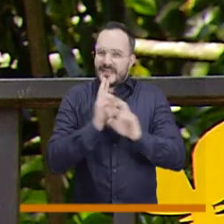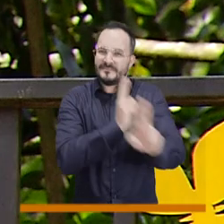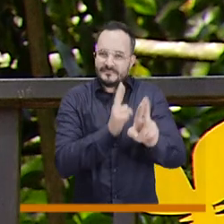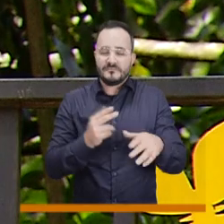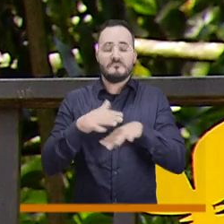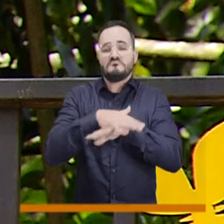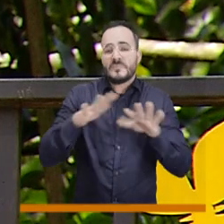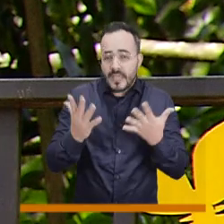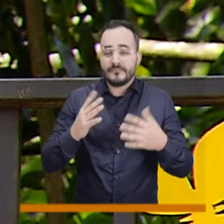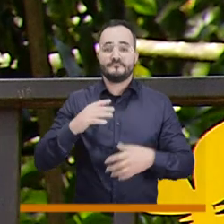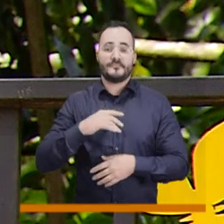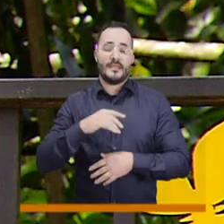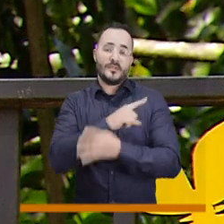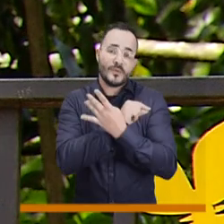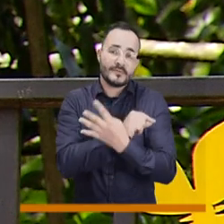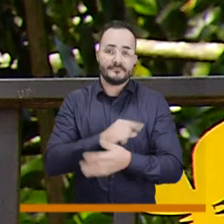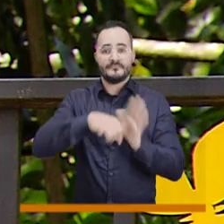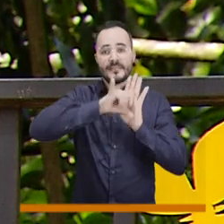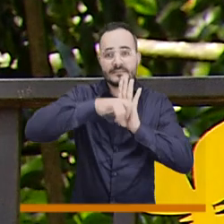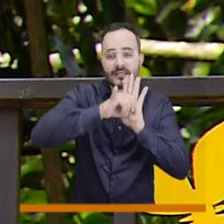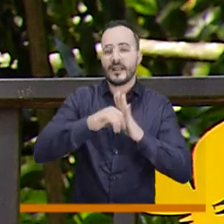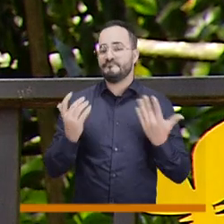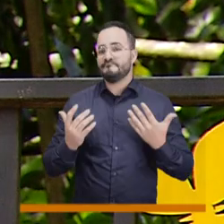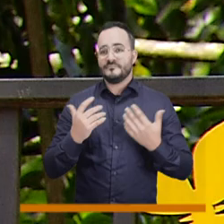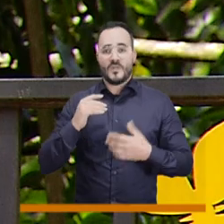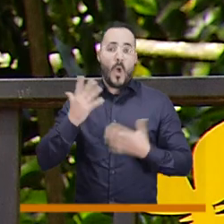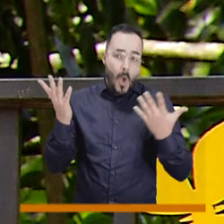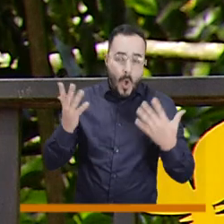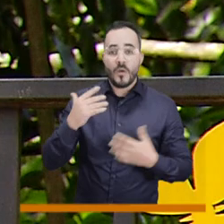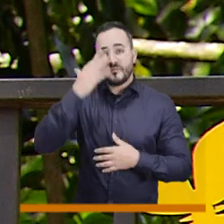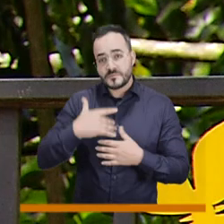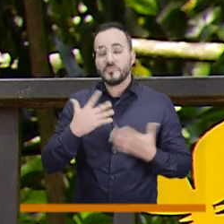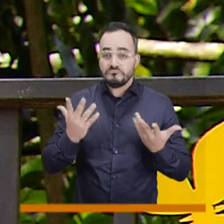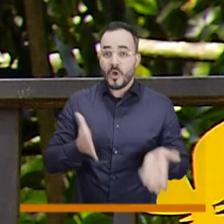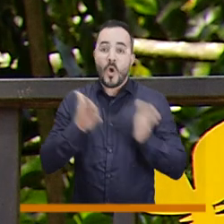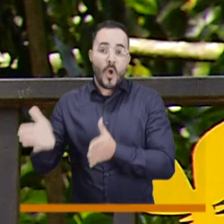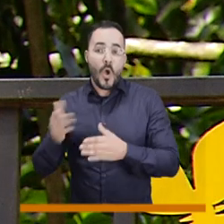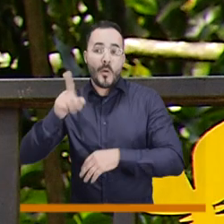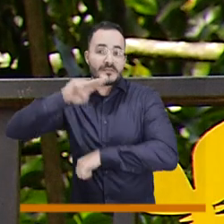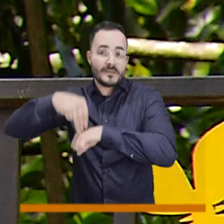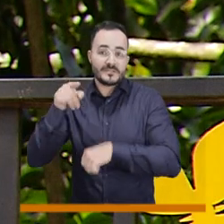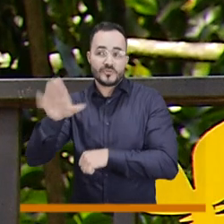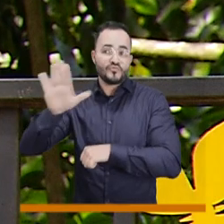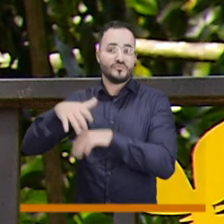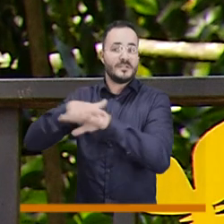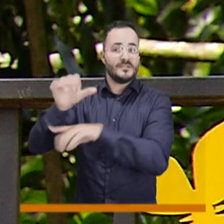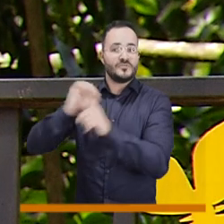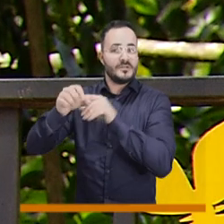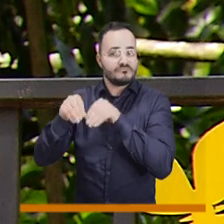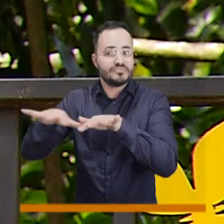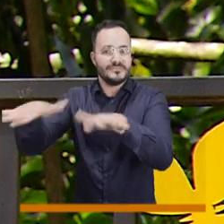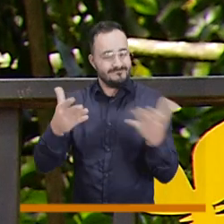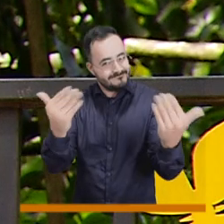redes sociales, en Twitter, en Instagram, en Facebook del Consejo de la Ciudad y también en las redes sociales de Telemedellín. Catherine, siga usted con